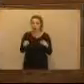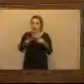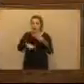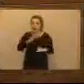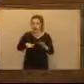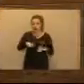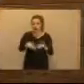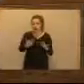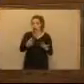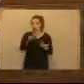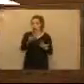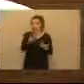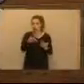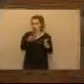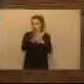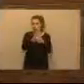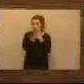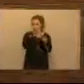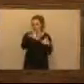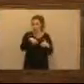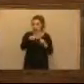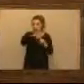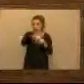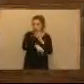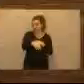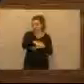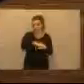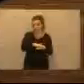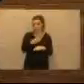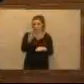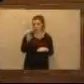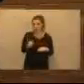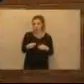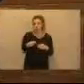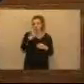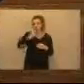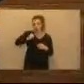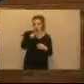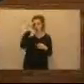especialidad no está definida como norma base, como ocurre con la gaita, ¿no?